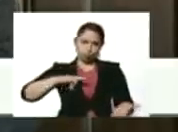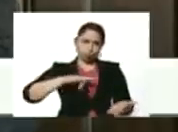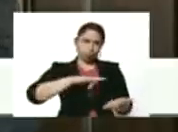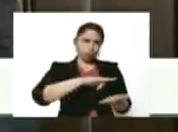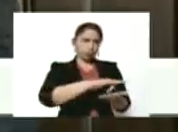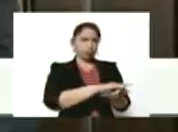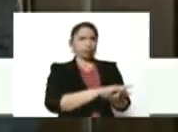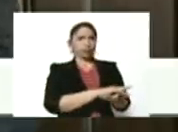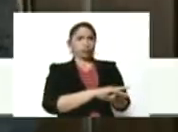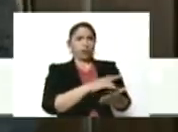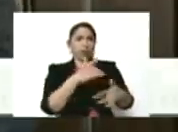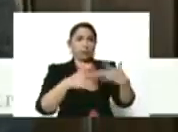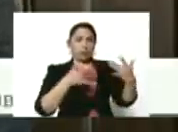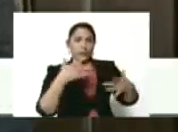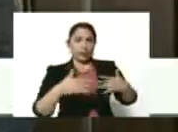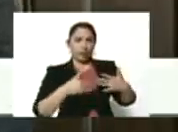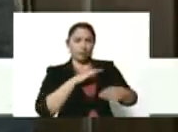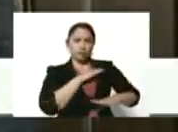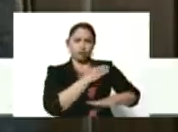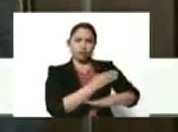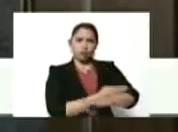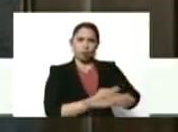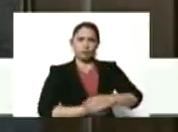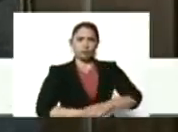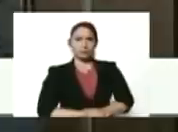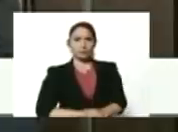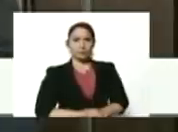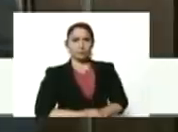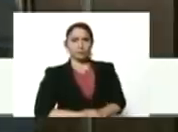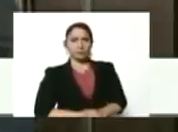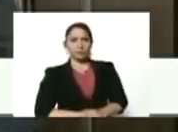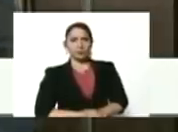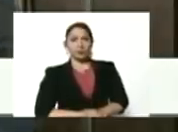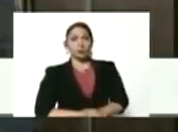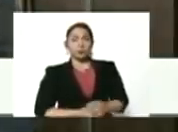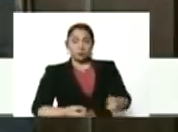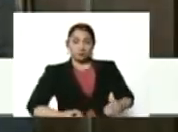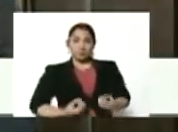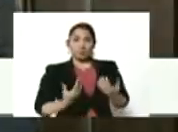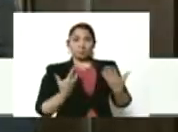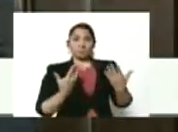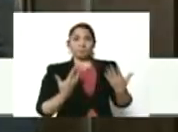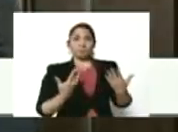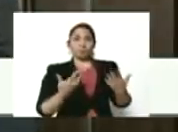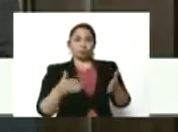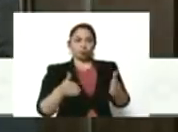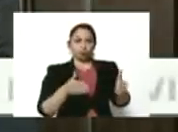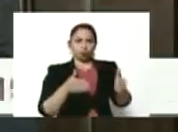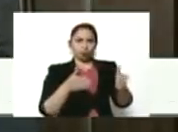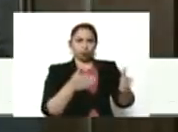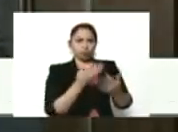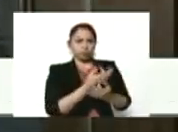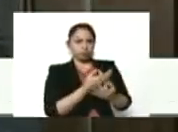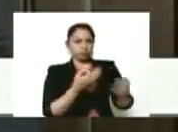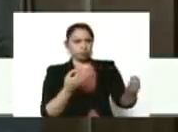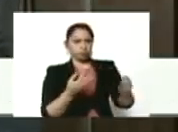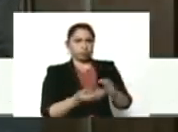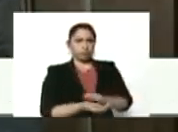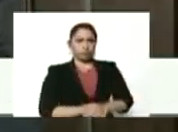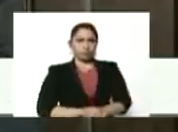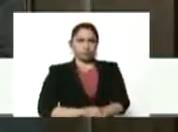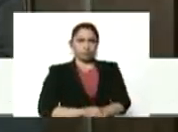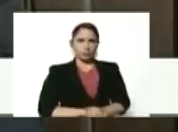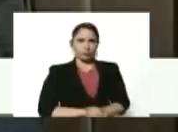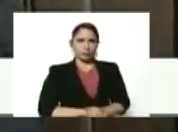realmente intensa y, como declaré ayer, muy fructífera. Realmente los caminos están perfectamente definidos, que